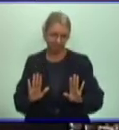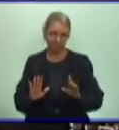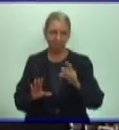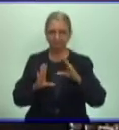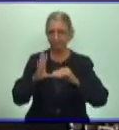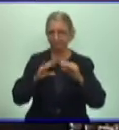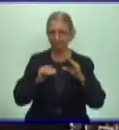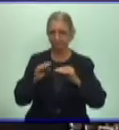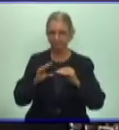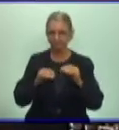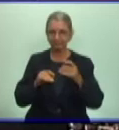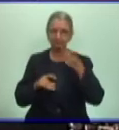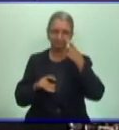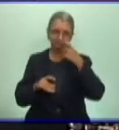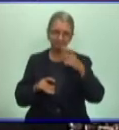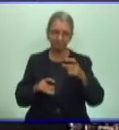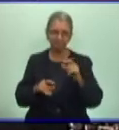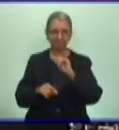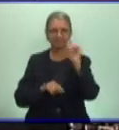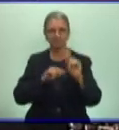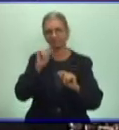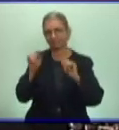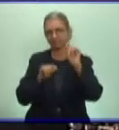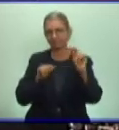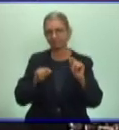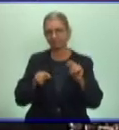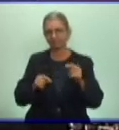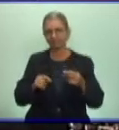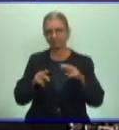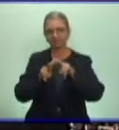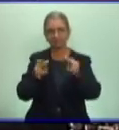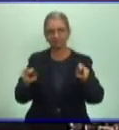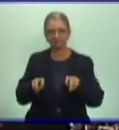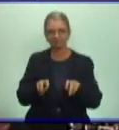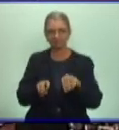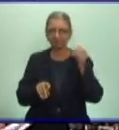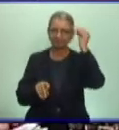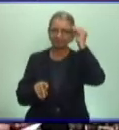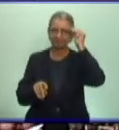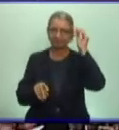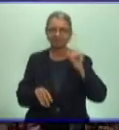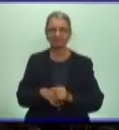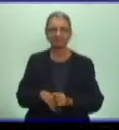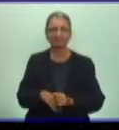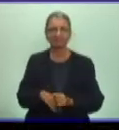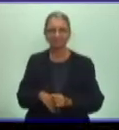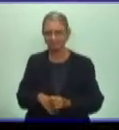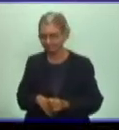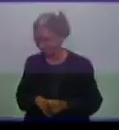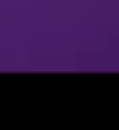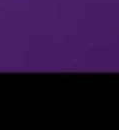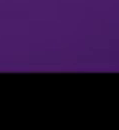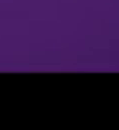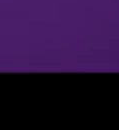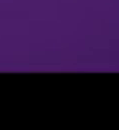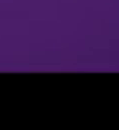ir a la última ronda de preguntas de este panel informativo, donde siempre se aprende.